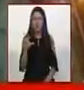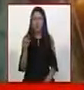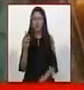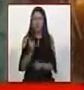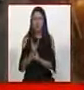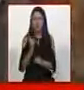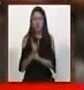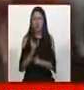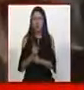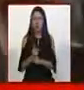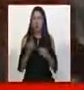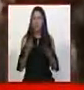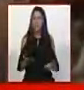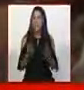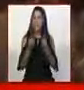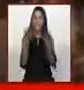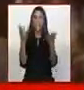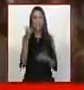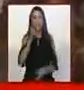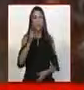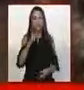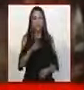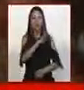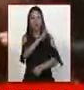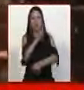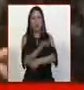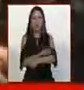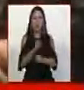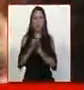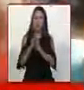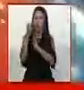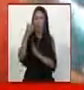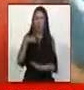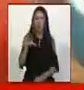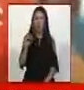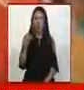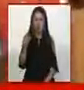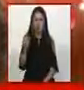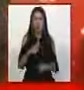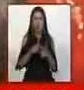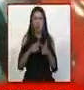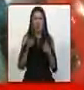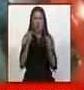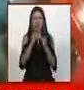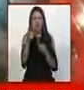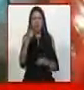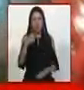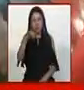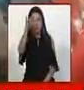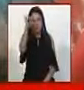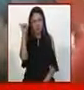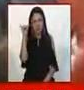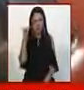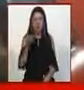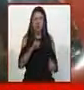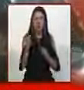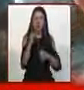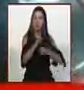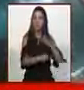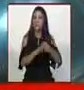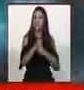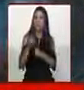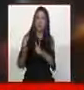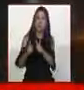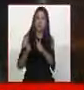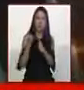persecuciones. Hay mujeres muy valerosas como la señora Eva Copa, como la señora Janine Áñez, que están sufriendo una persecución, ¿no? Bueno, es un derecho constitucional